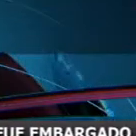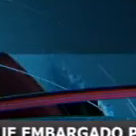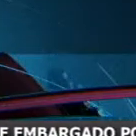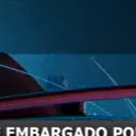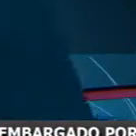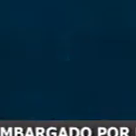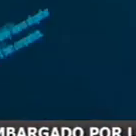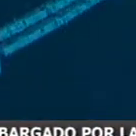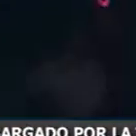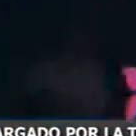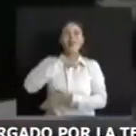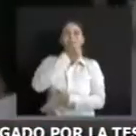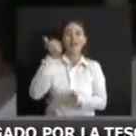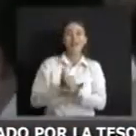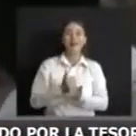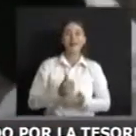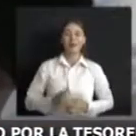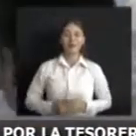Jalisco.